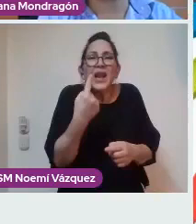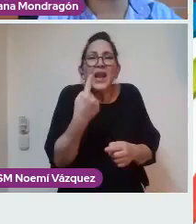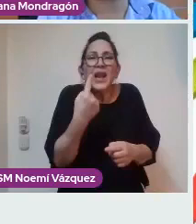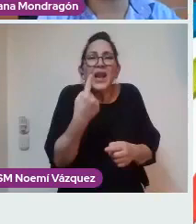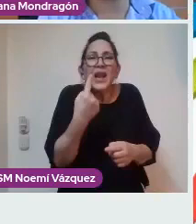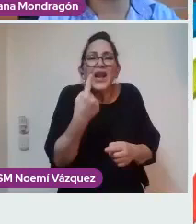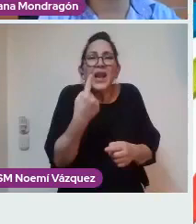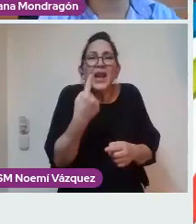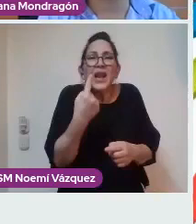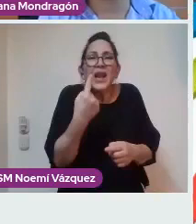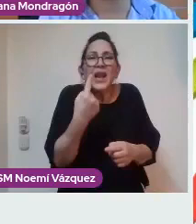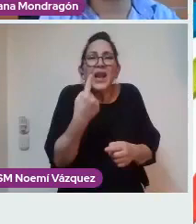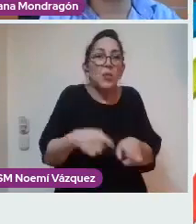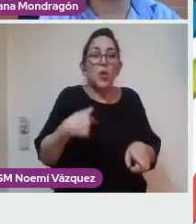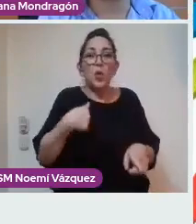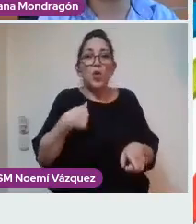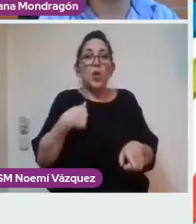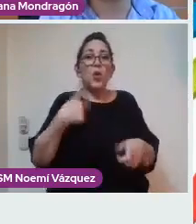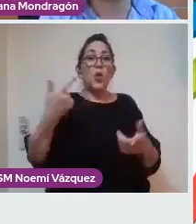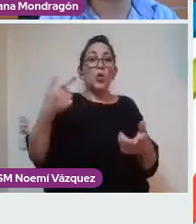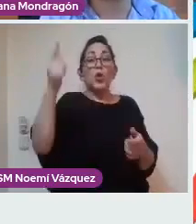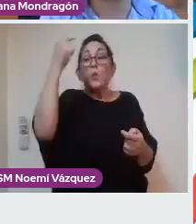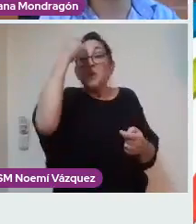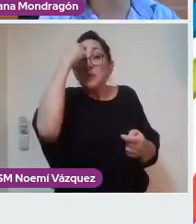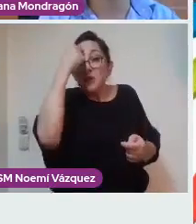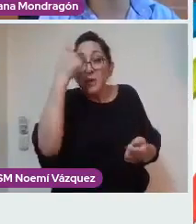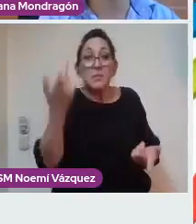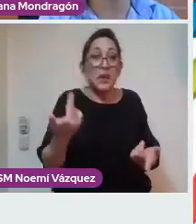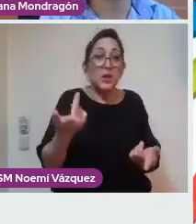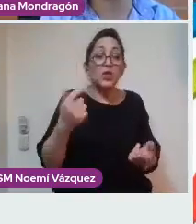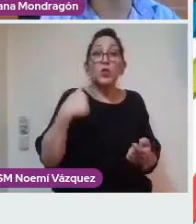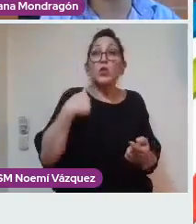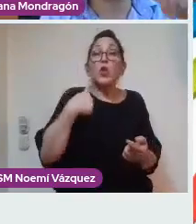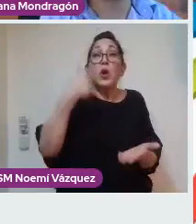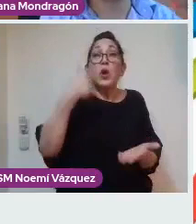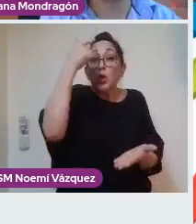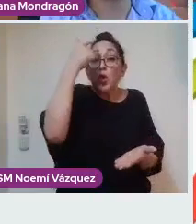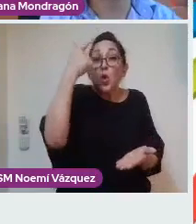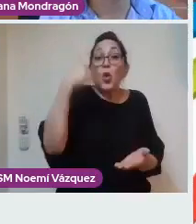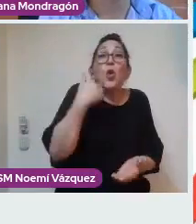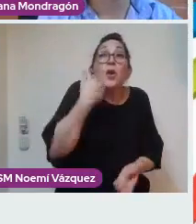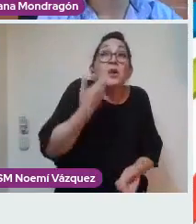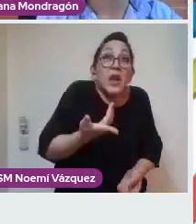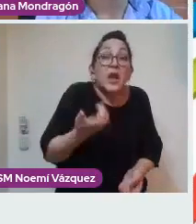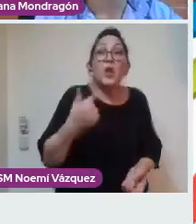definitivamente pues tienen un impacto en cómo yo colaboro o no con el docente, con la familia.